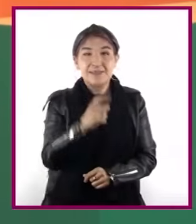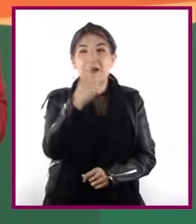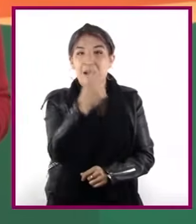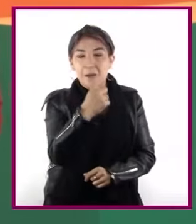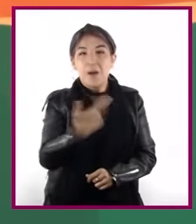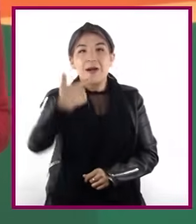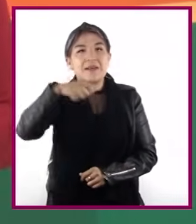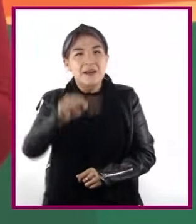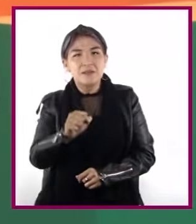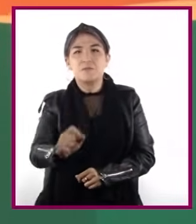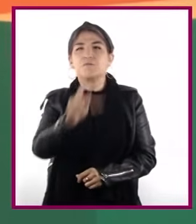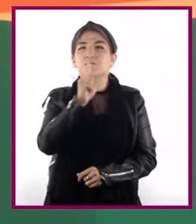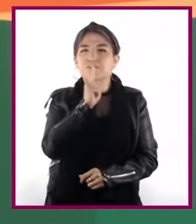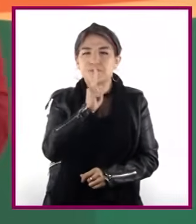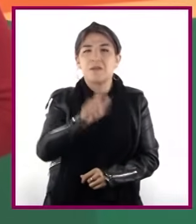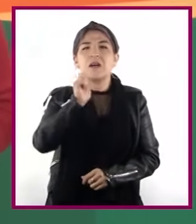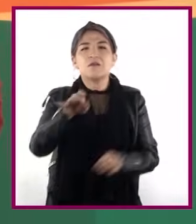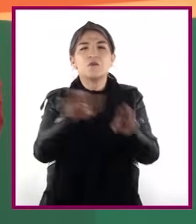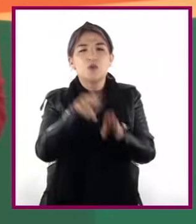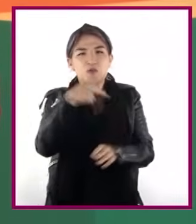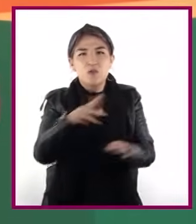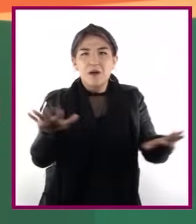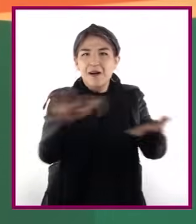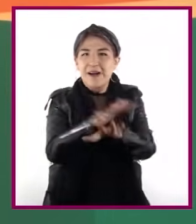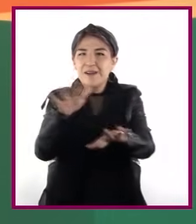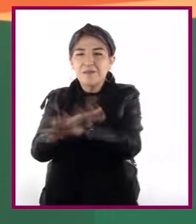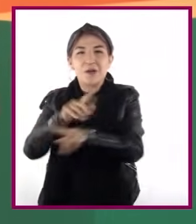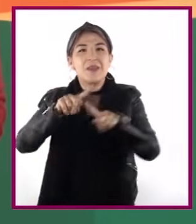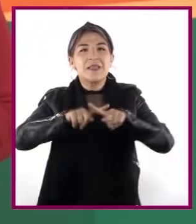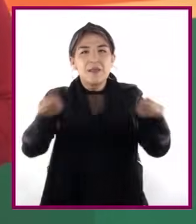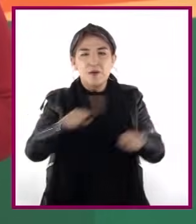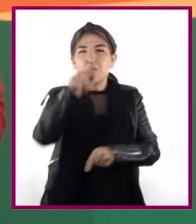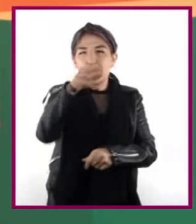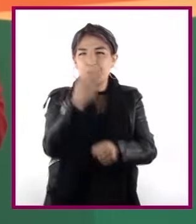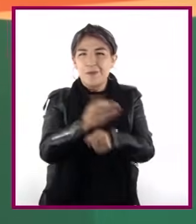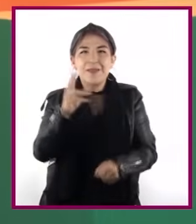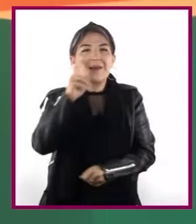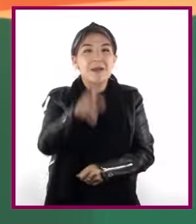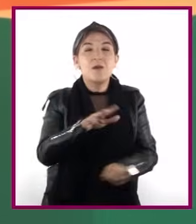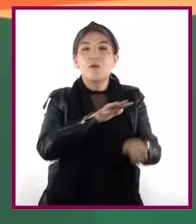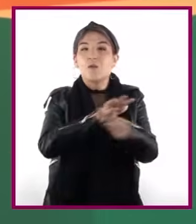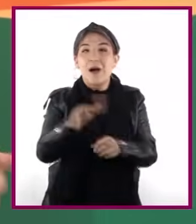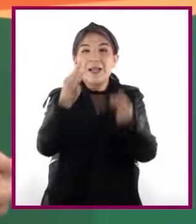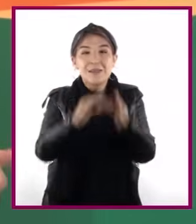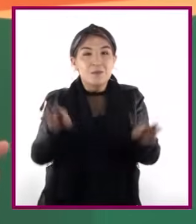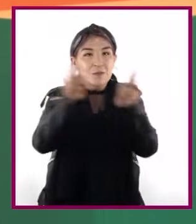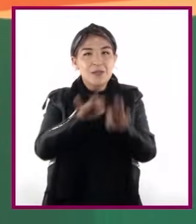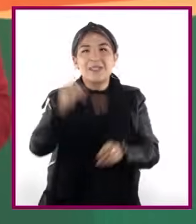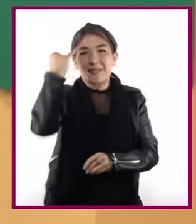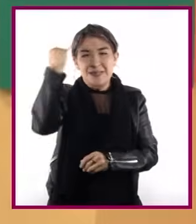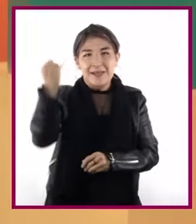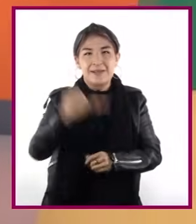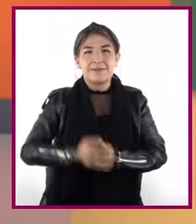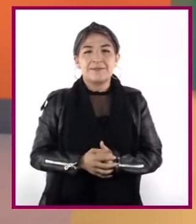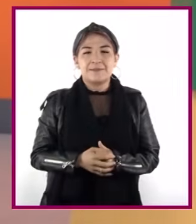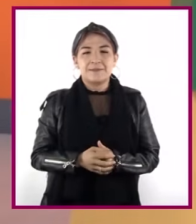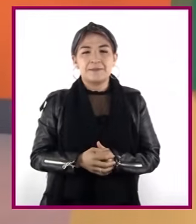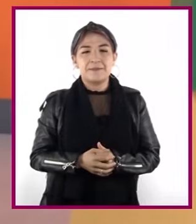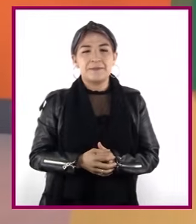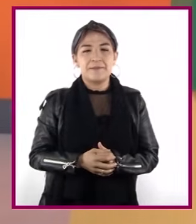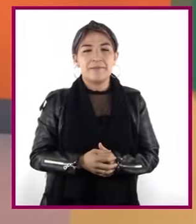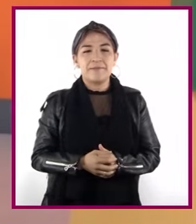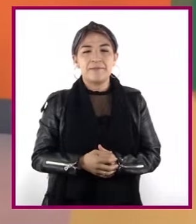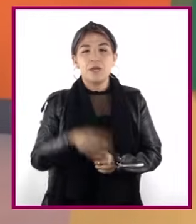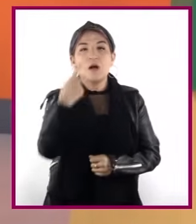gases, así como para predecir sus cambios. Destaquemos las principales ideas de este modelo.